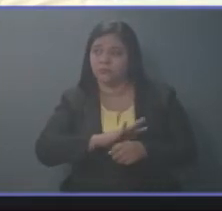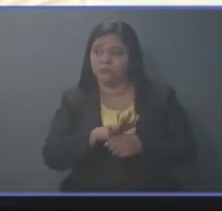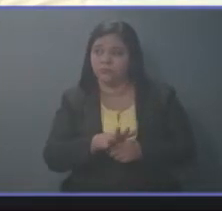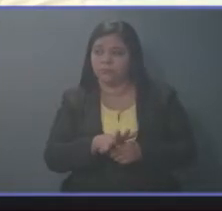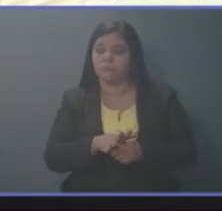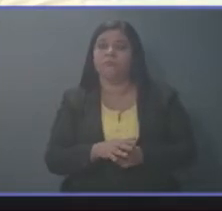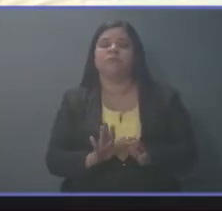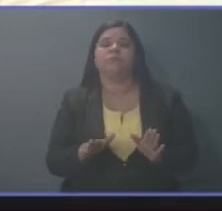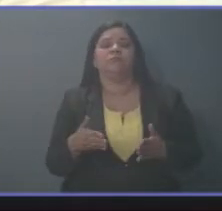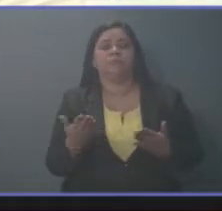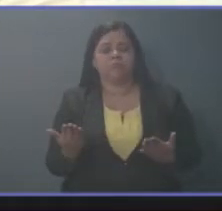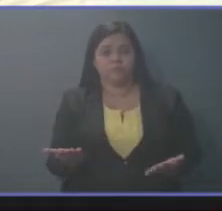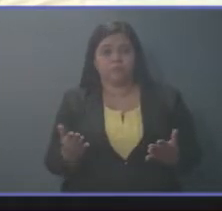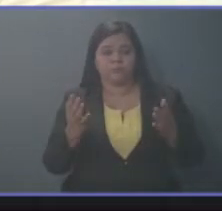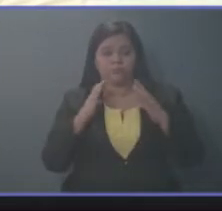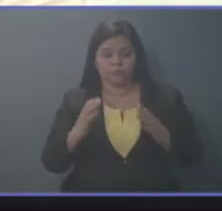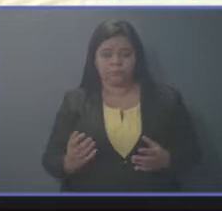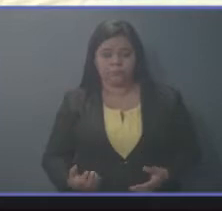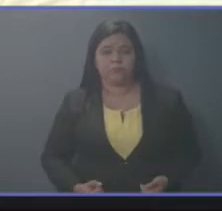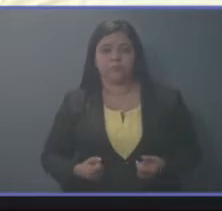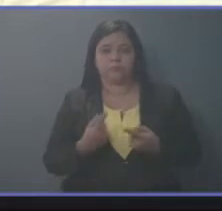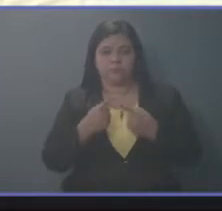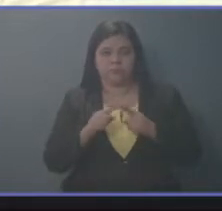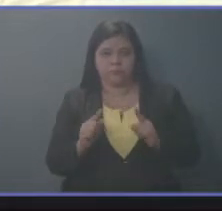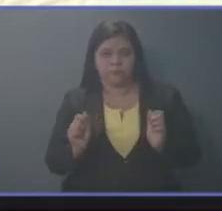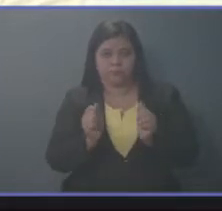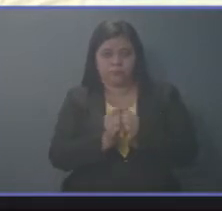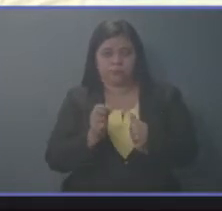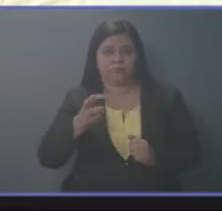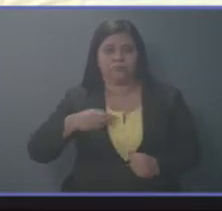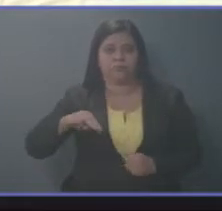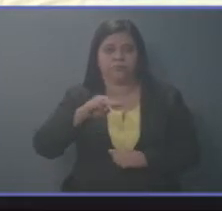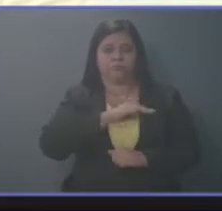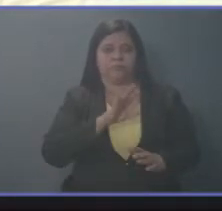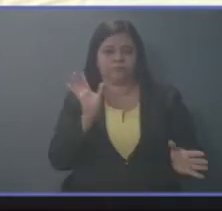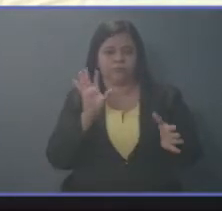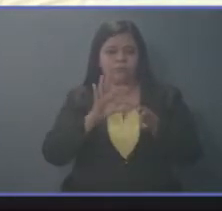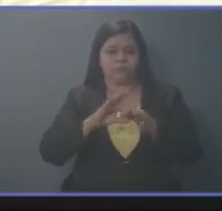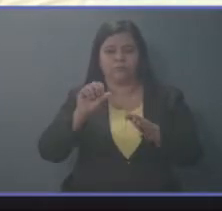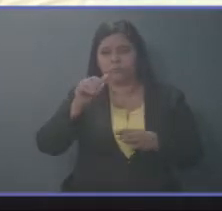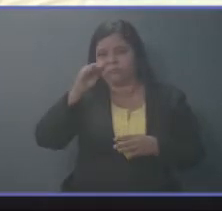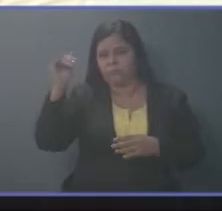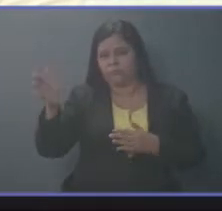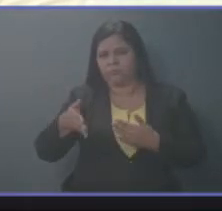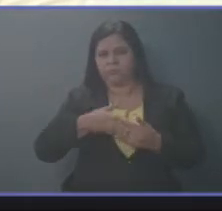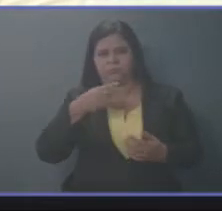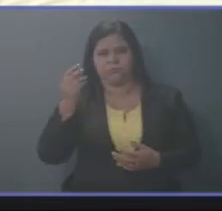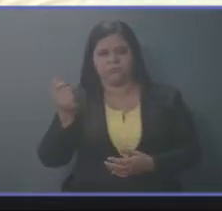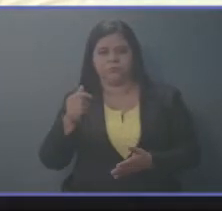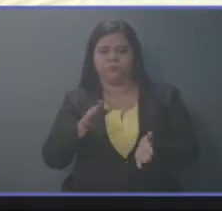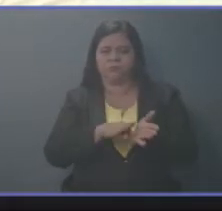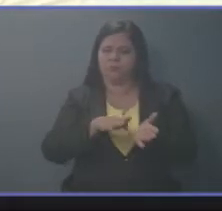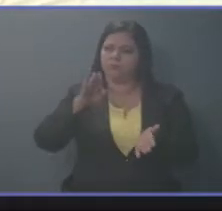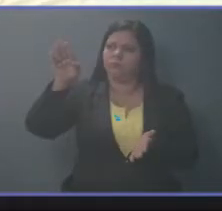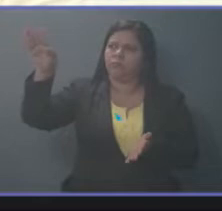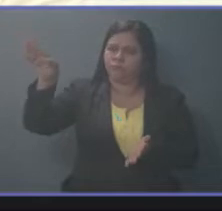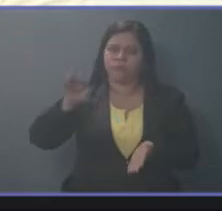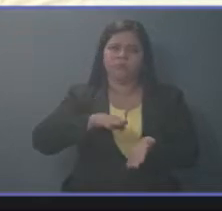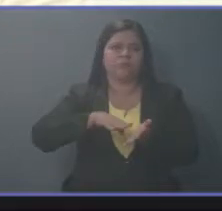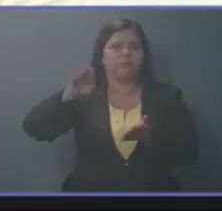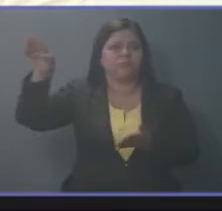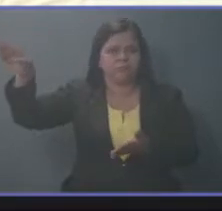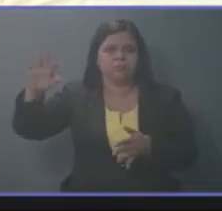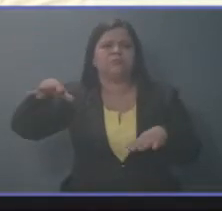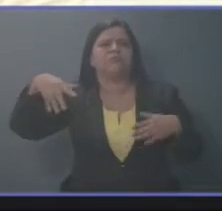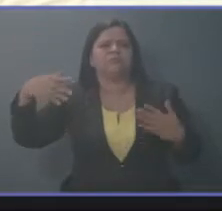COVID-19, en el sentido que el órgano ejecutivo, a través del Ministerio de Relaciones Exteriores, facilite los vuelos humanitarios necesarios para